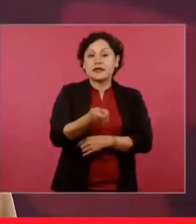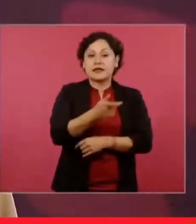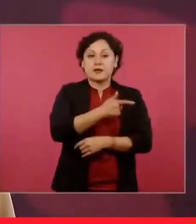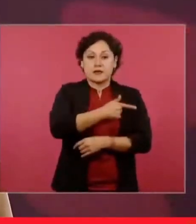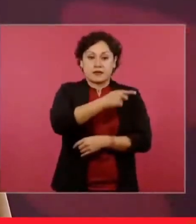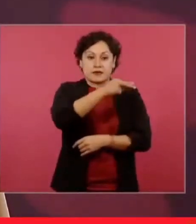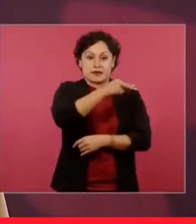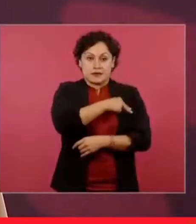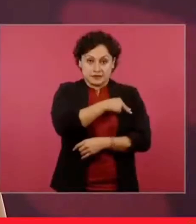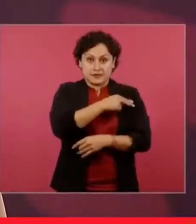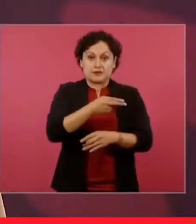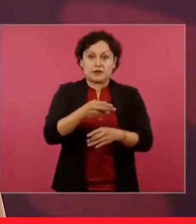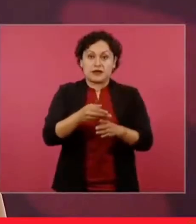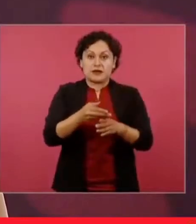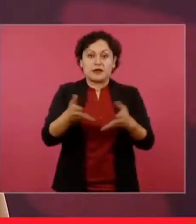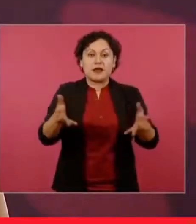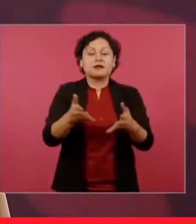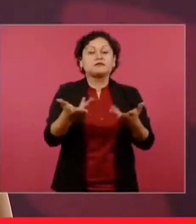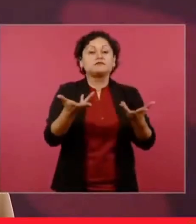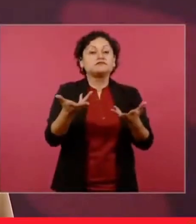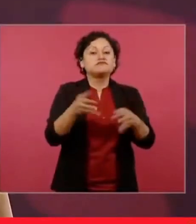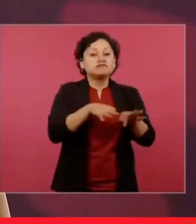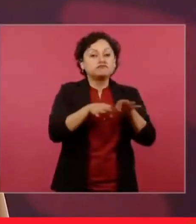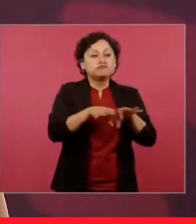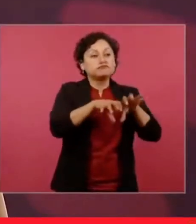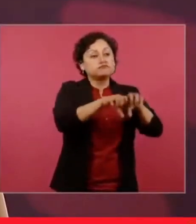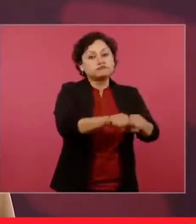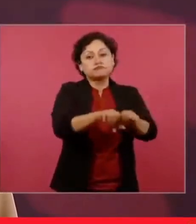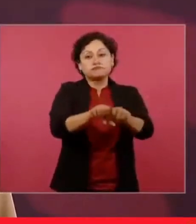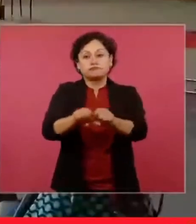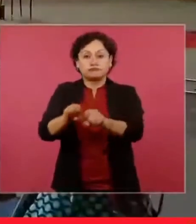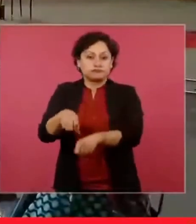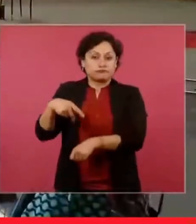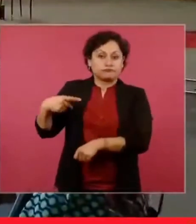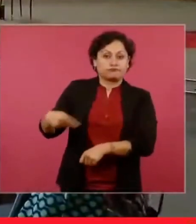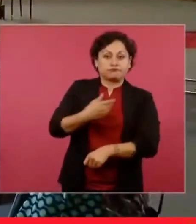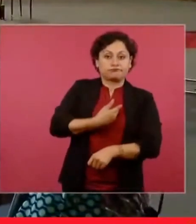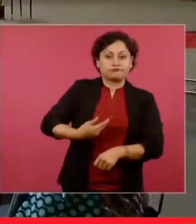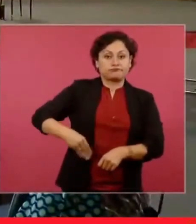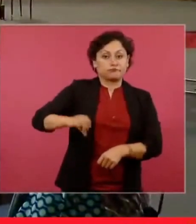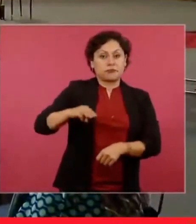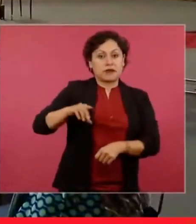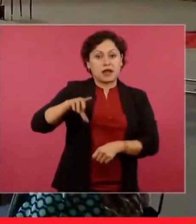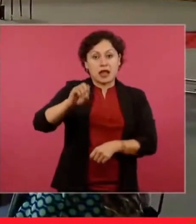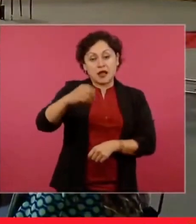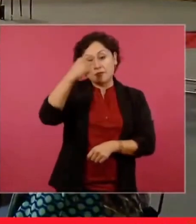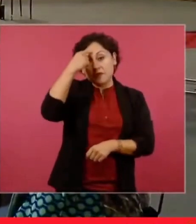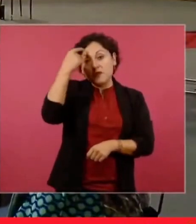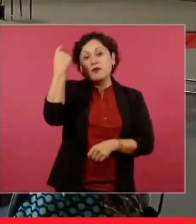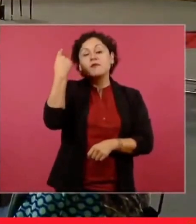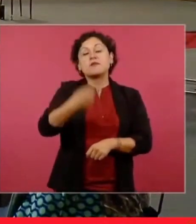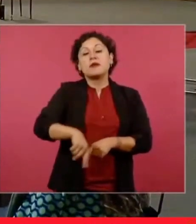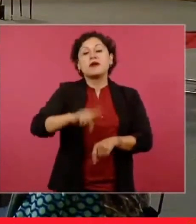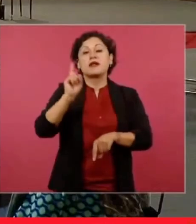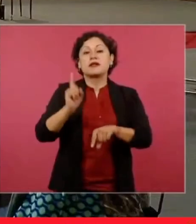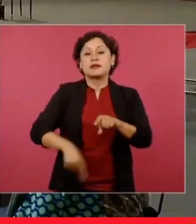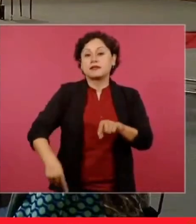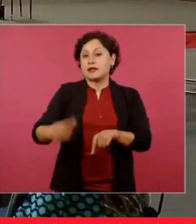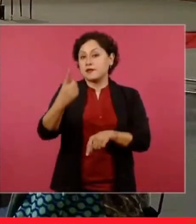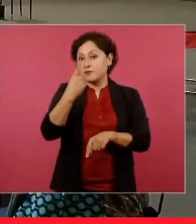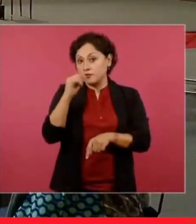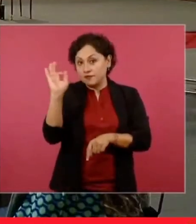México, creada durante el gobierno del presidente Andrés Manuel López Obrador para reemplazar a la Policía Federal, cayeron